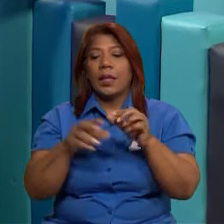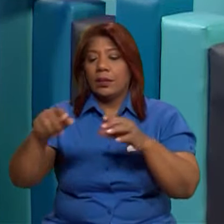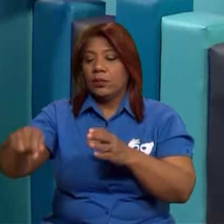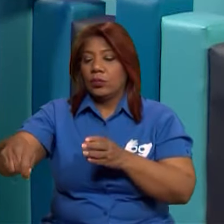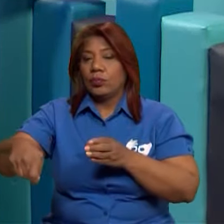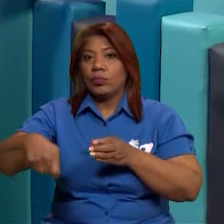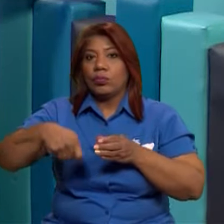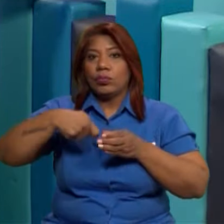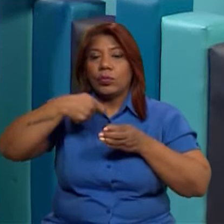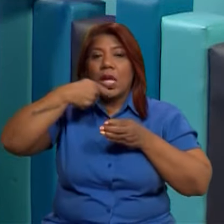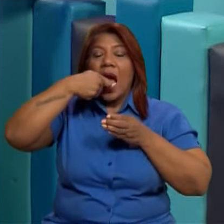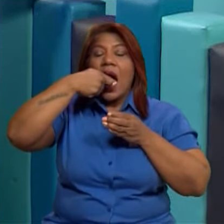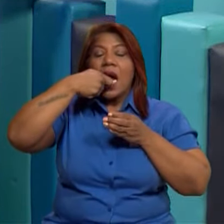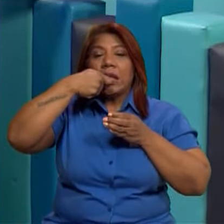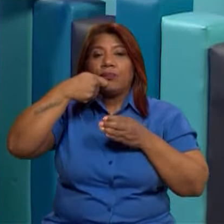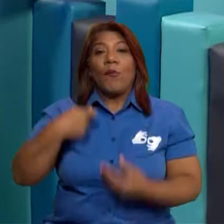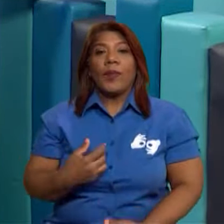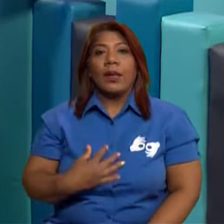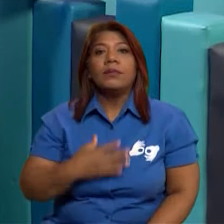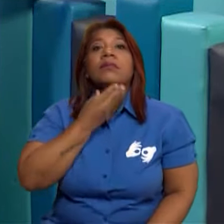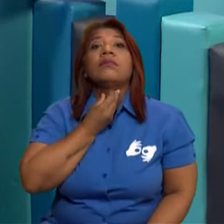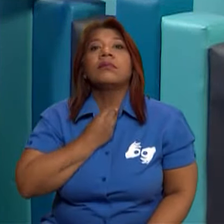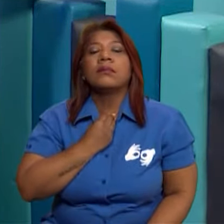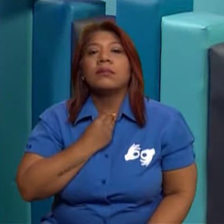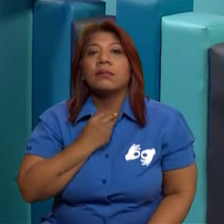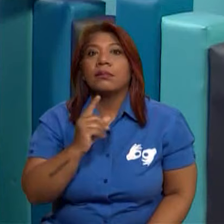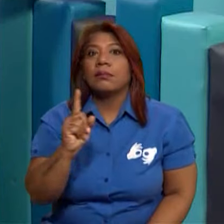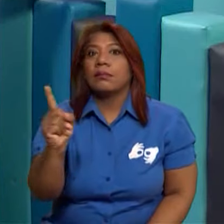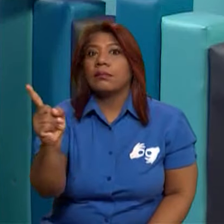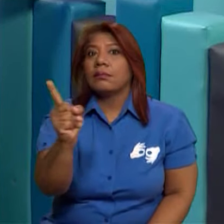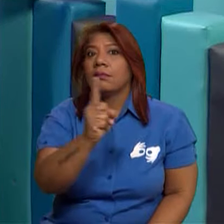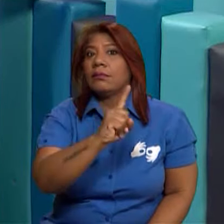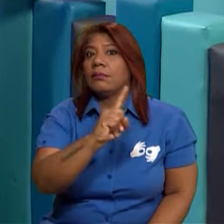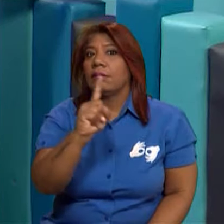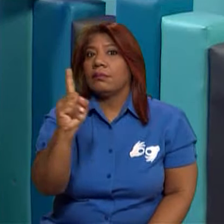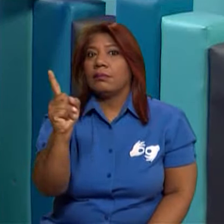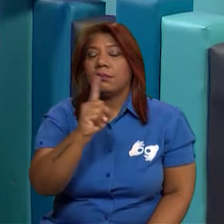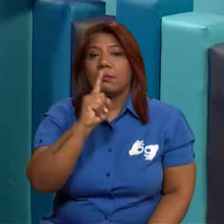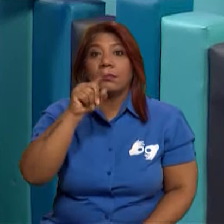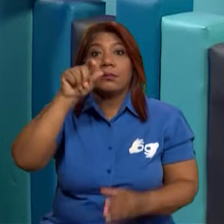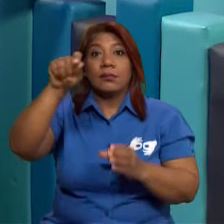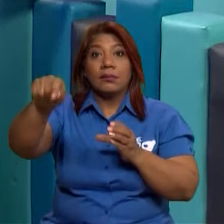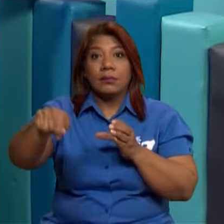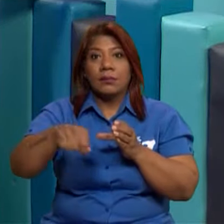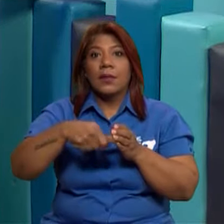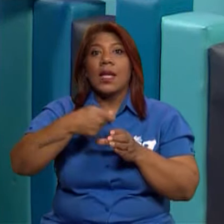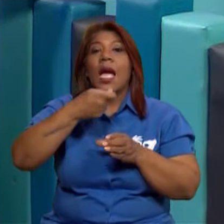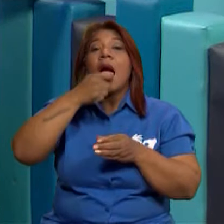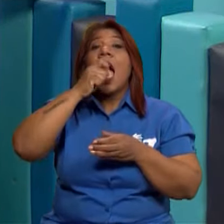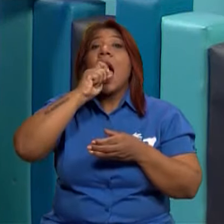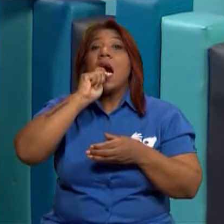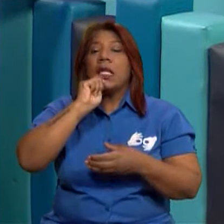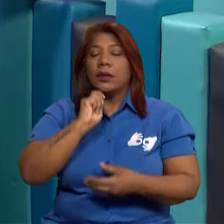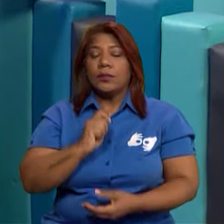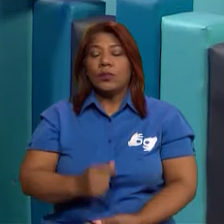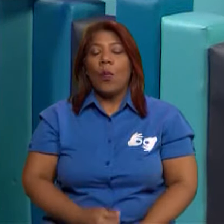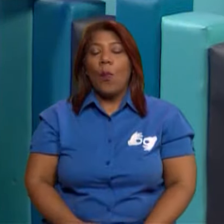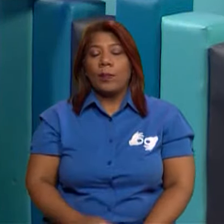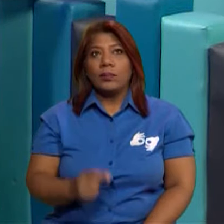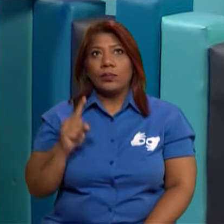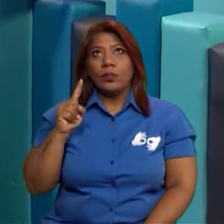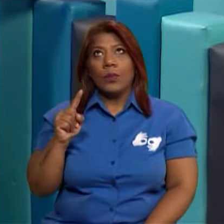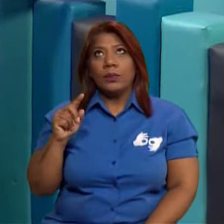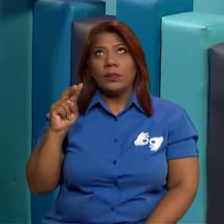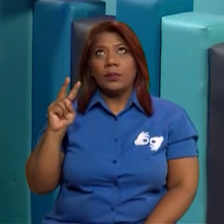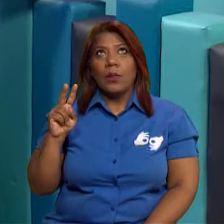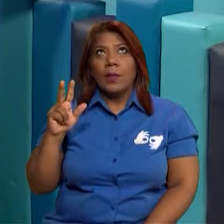cuchara de arroz o que tenga todo lo que esté allí dentro de una cuchara. Debes masticarlos